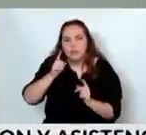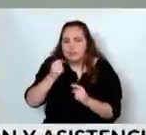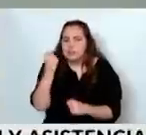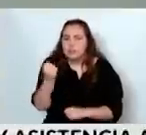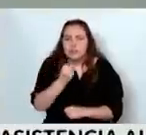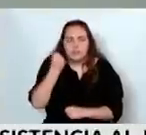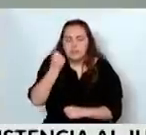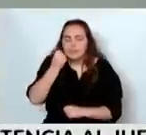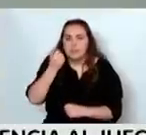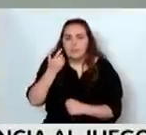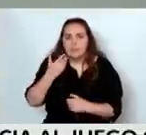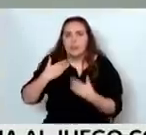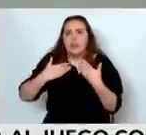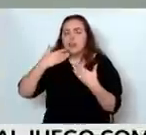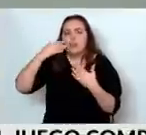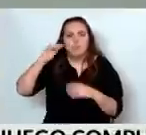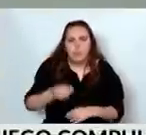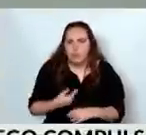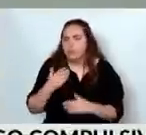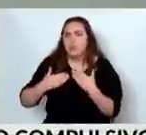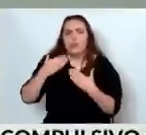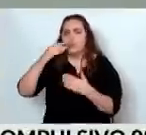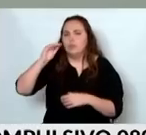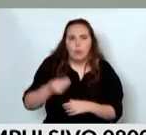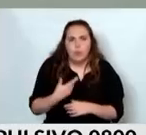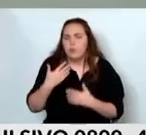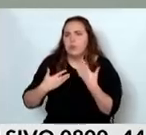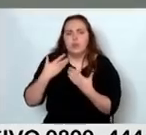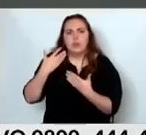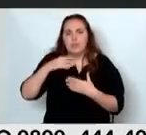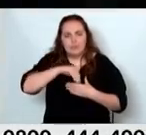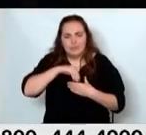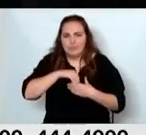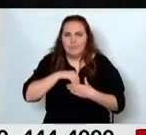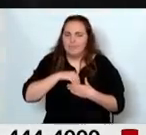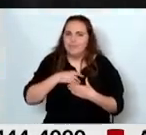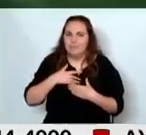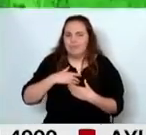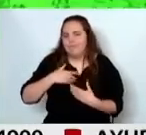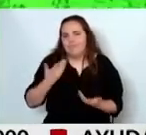hacerlo. No pudo con sus demonios.